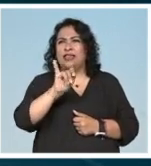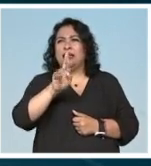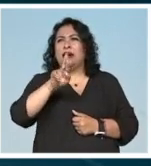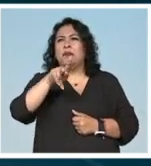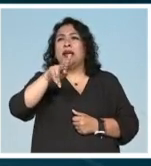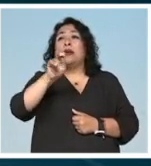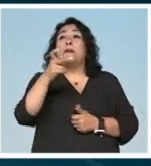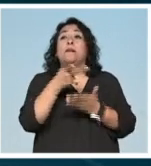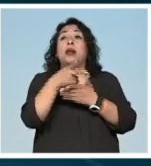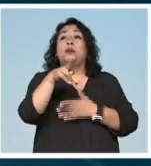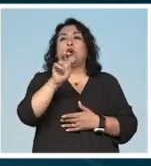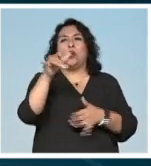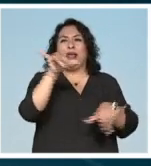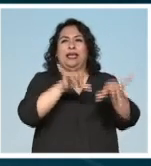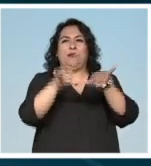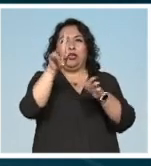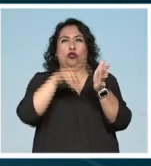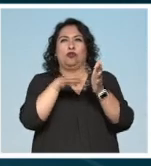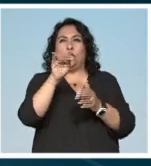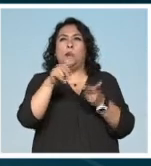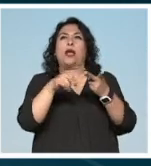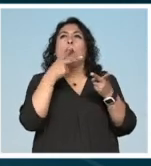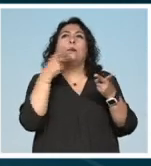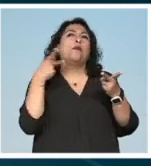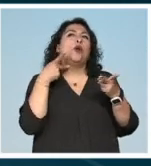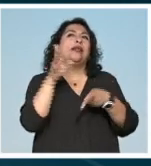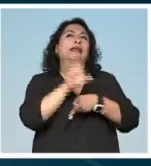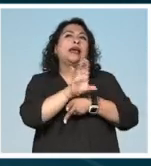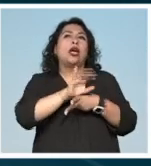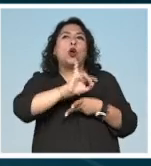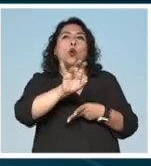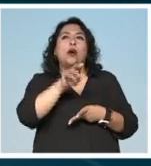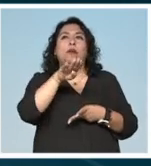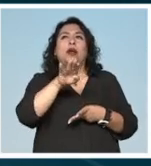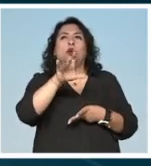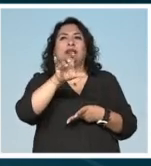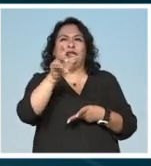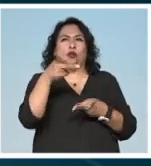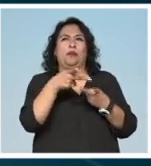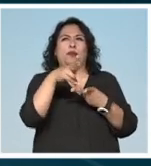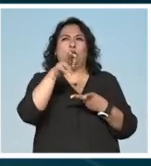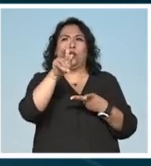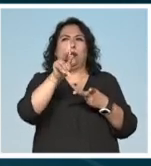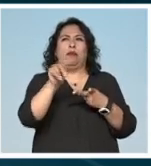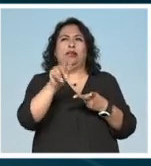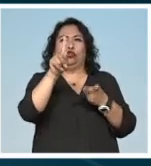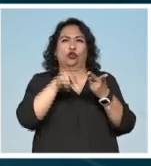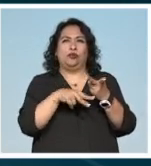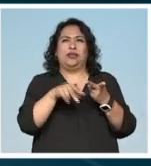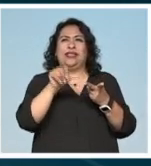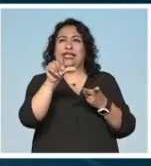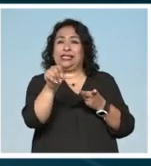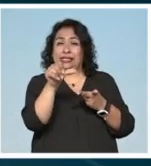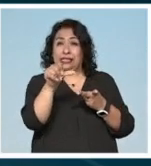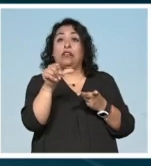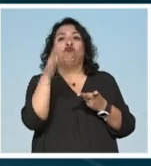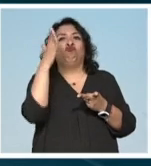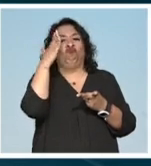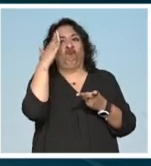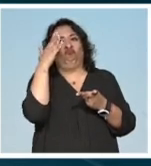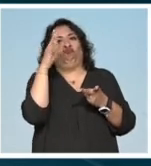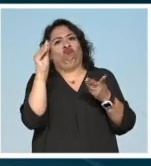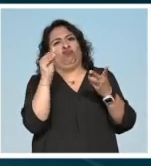Nobel de Química en 2009, y el político colombiano Juan Manuel Santos, premio Nobel de la Paz 2016, encabezan